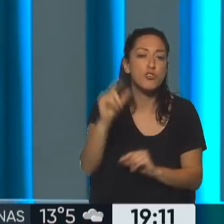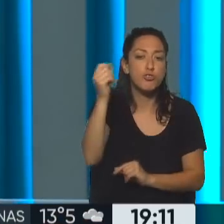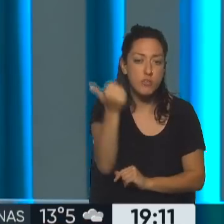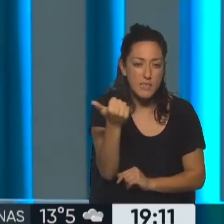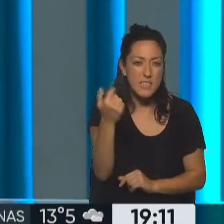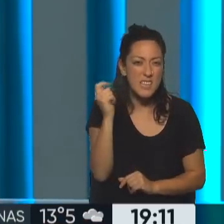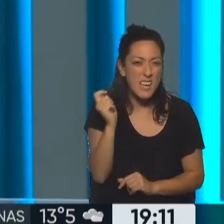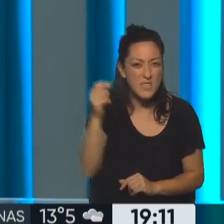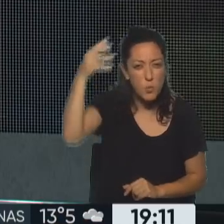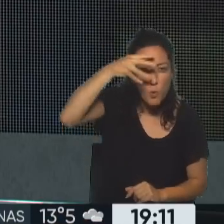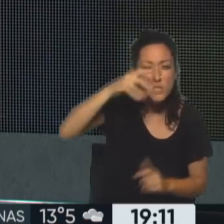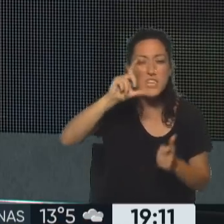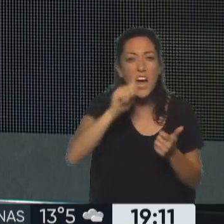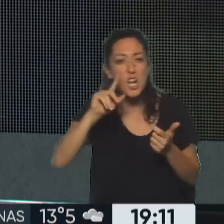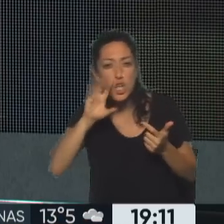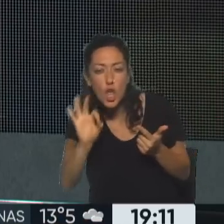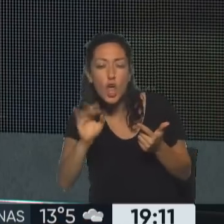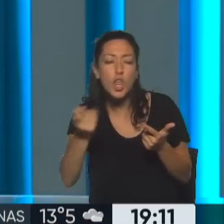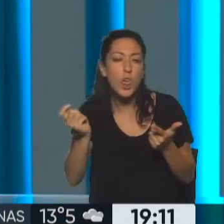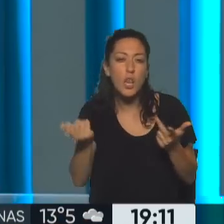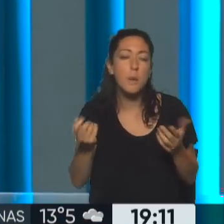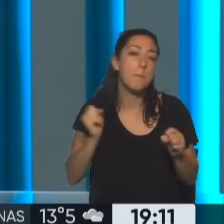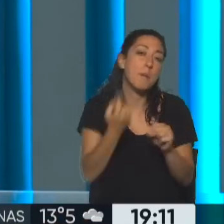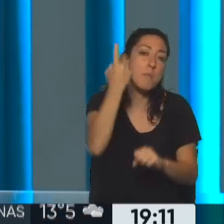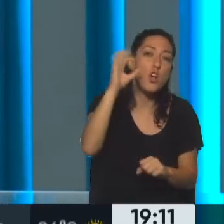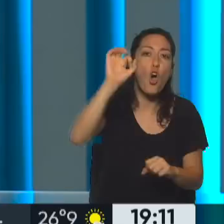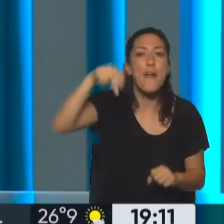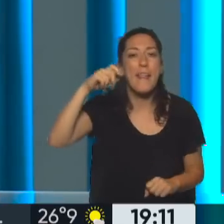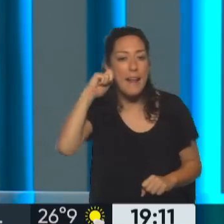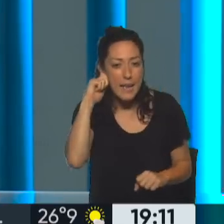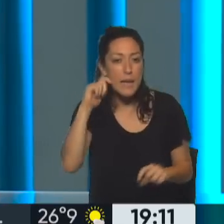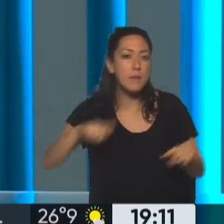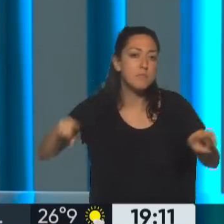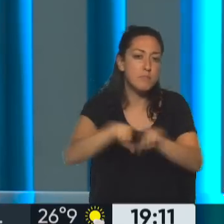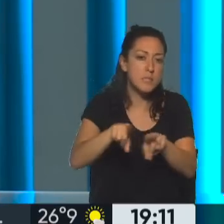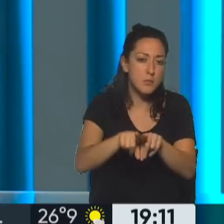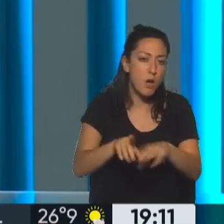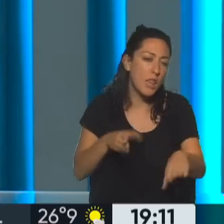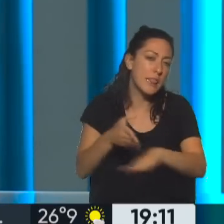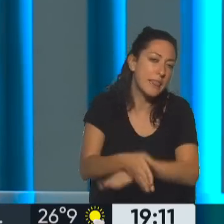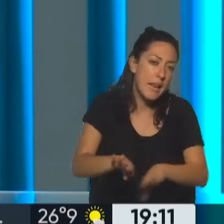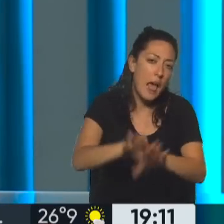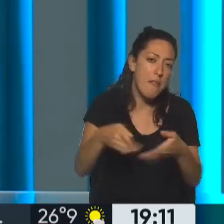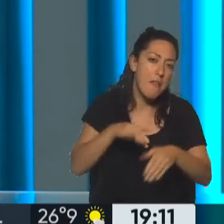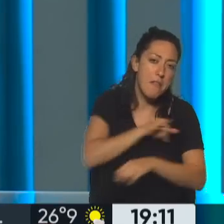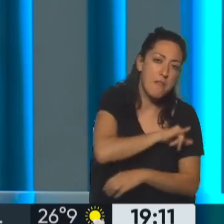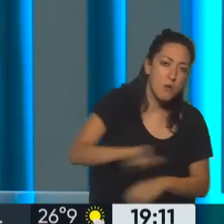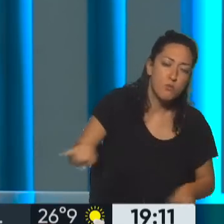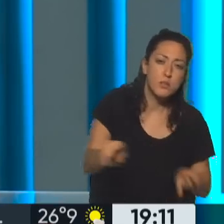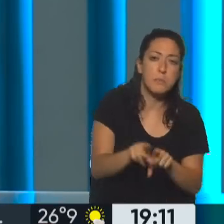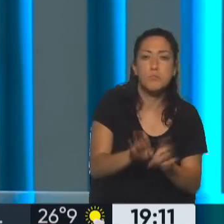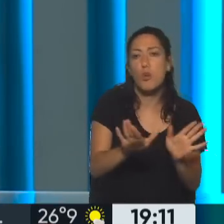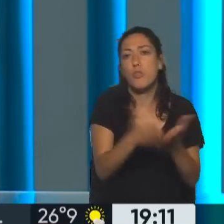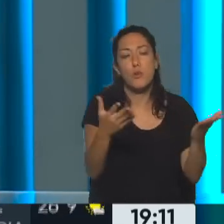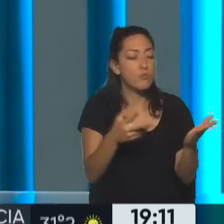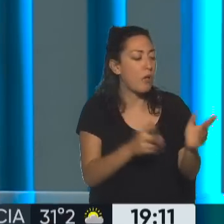¿Patricia Bullrich? ¿Lilita Carrió? Primera denuncia es de una ONG de esta que suele pasar por la mesa de entradas y denuncia sobre la base de un recorte periodístico.